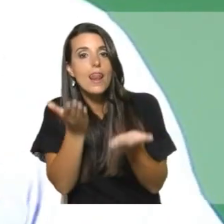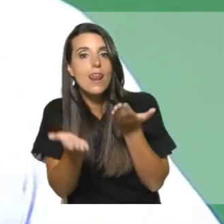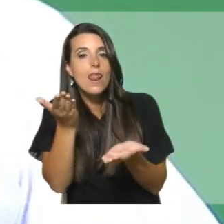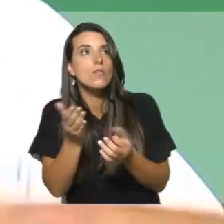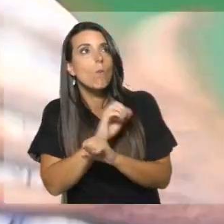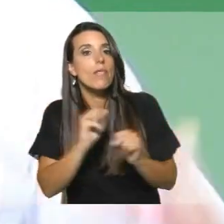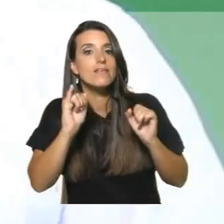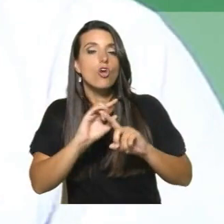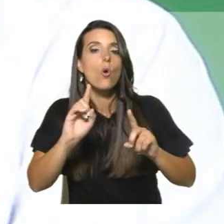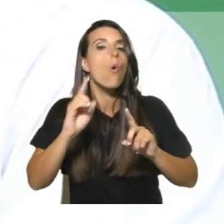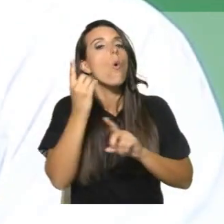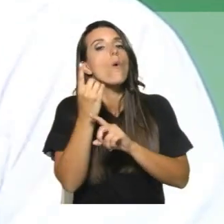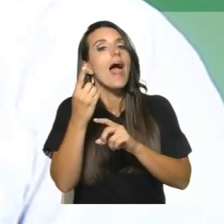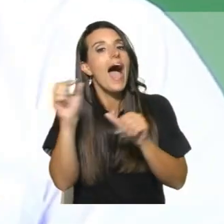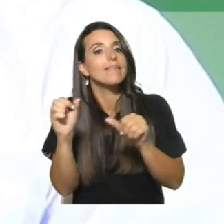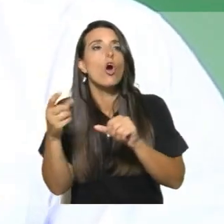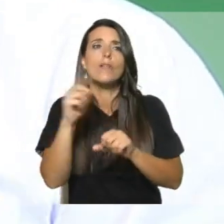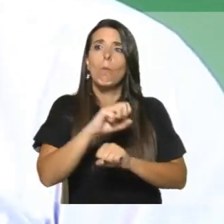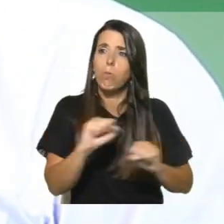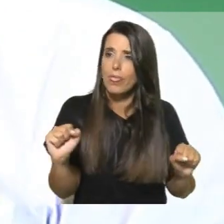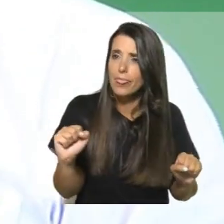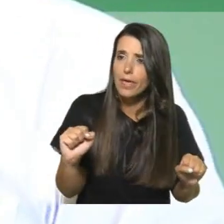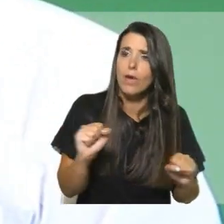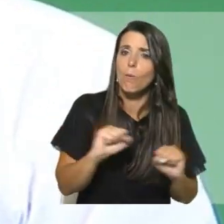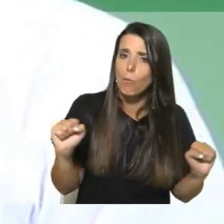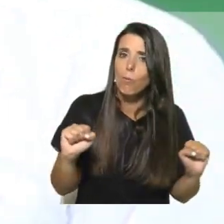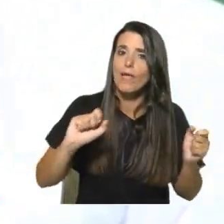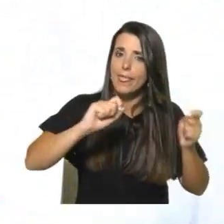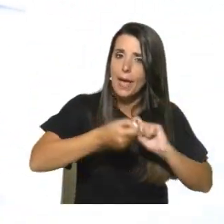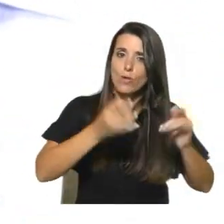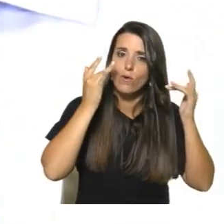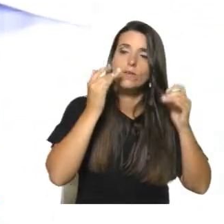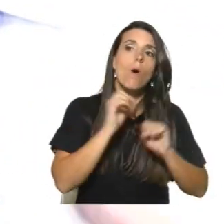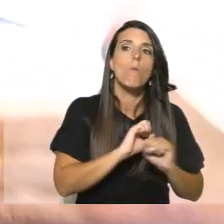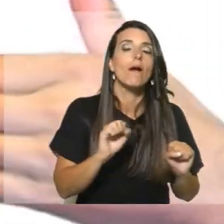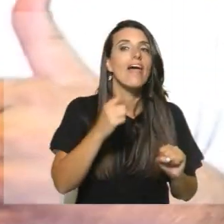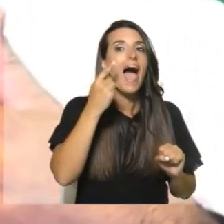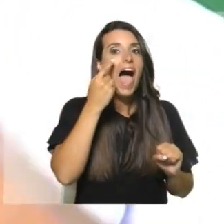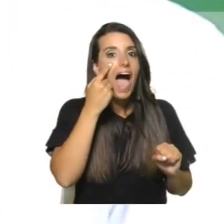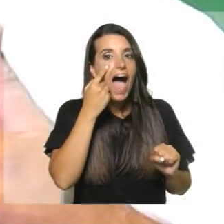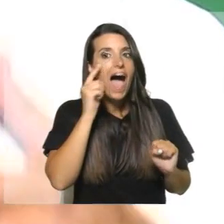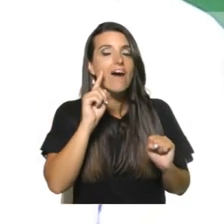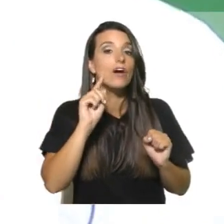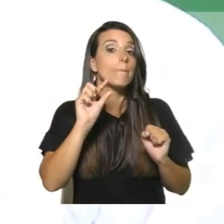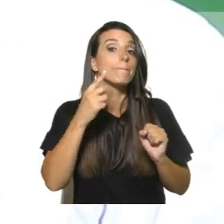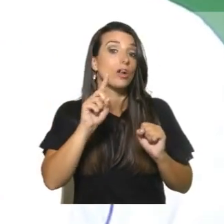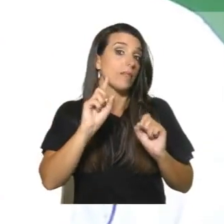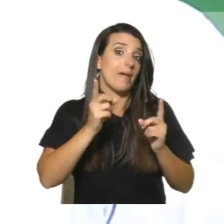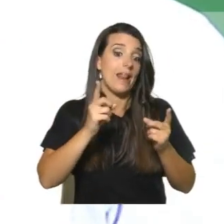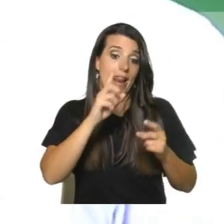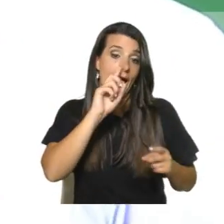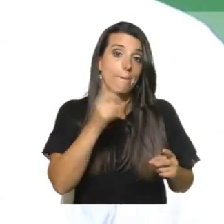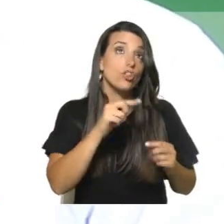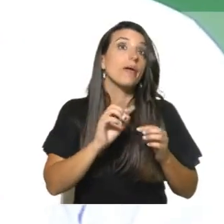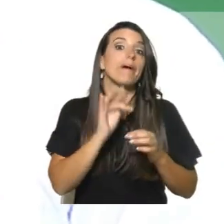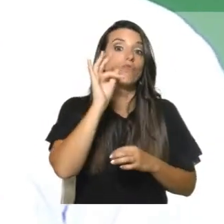una cosa es el deber ser y otra el ser, las posibilidades de concretar acciones a corto, mediano y largo plazo, y